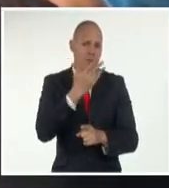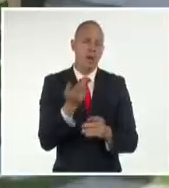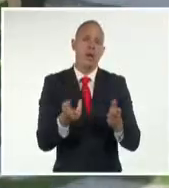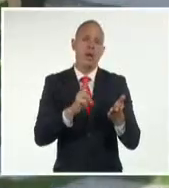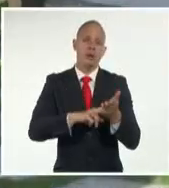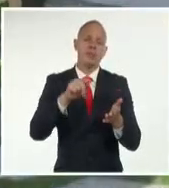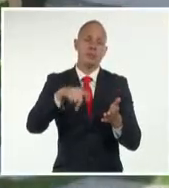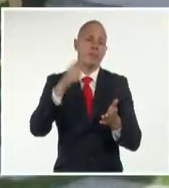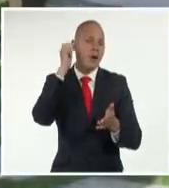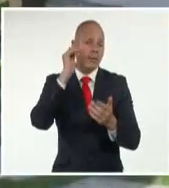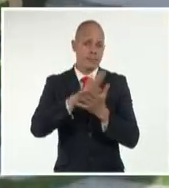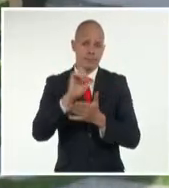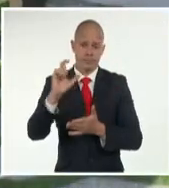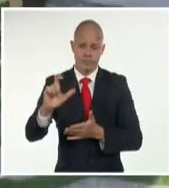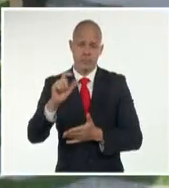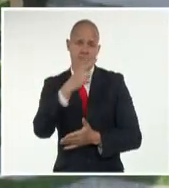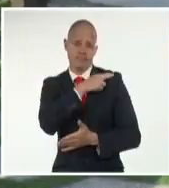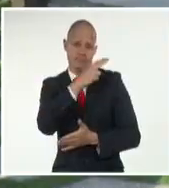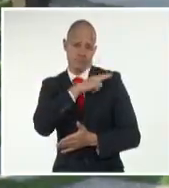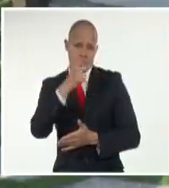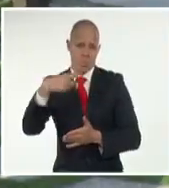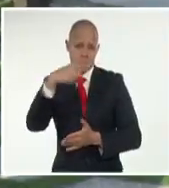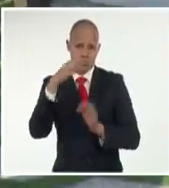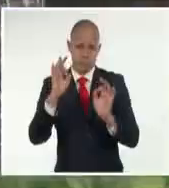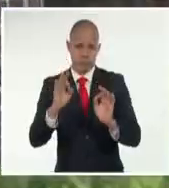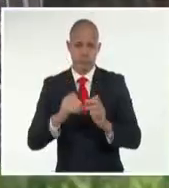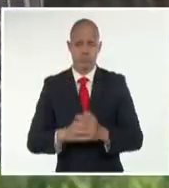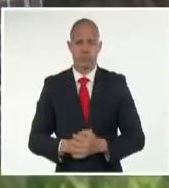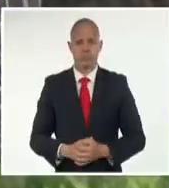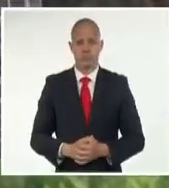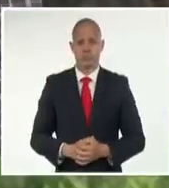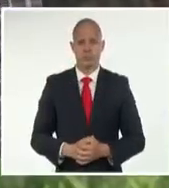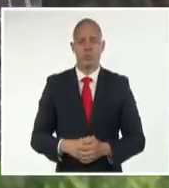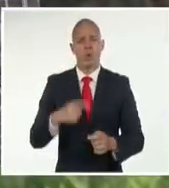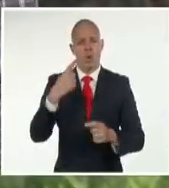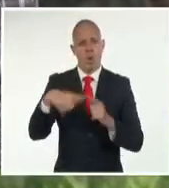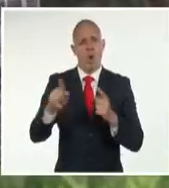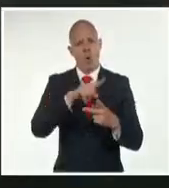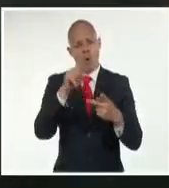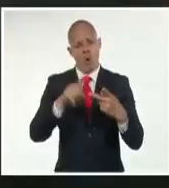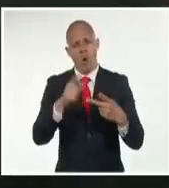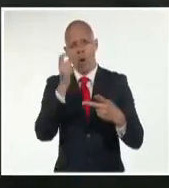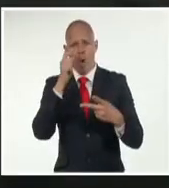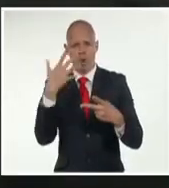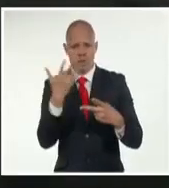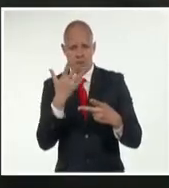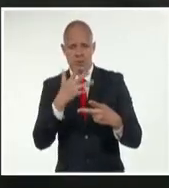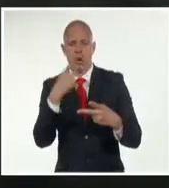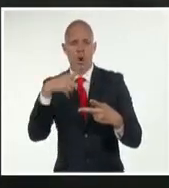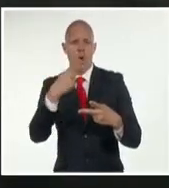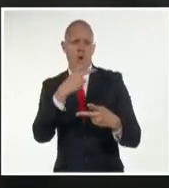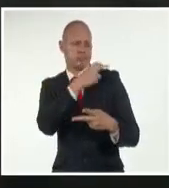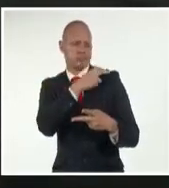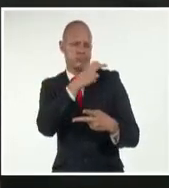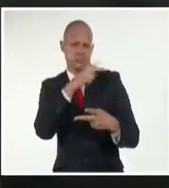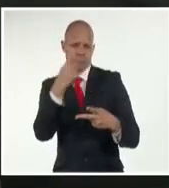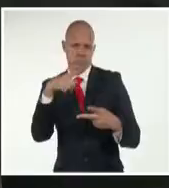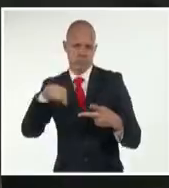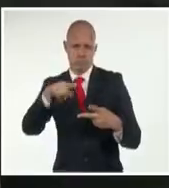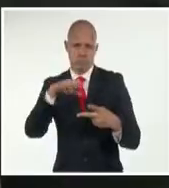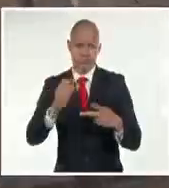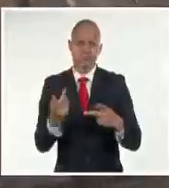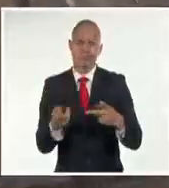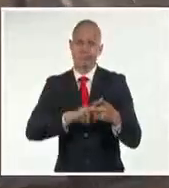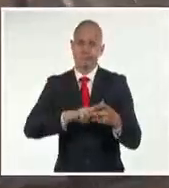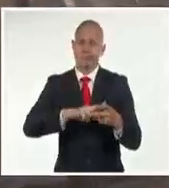y secretaria general de la Federación de Mujeres Cubanas. También el general de división Agustín Peña Porres, miembro del Comité